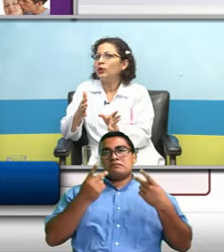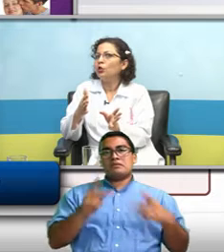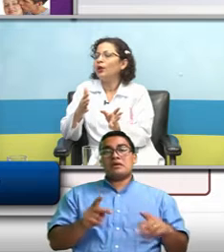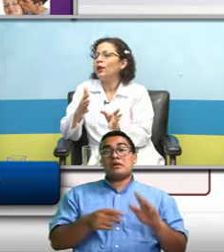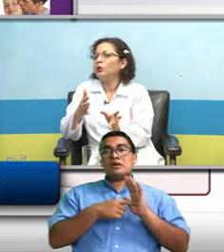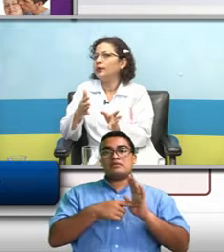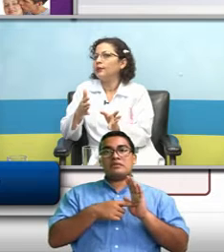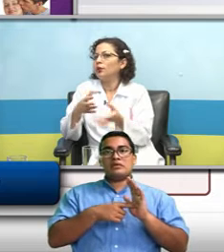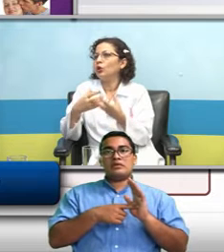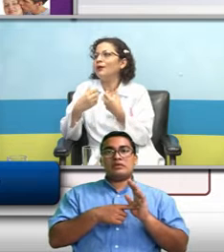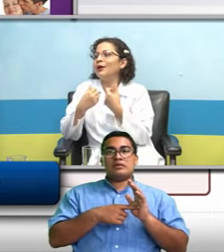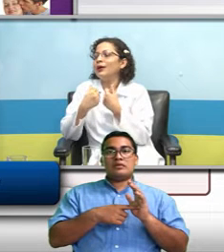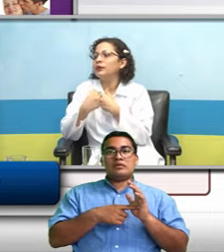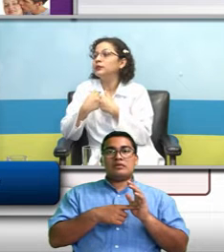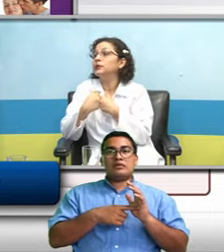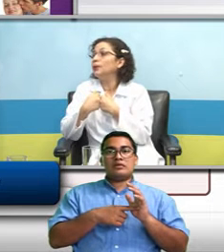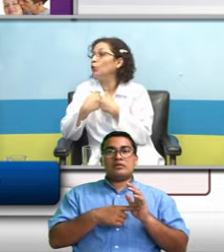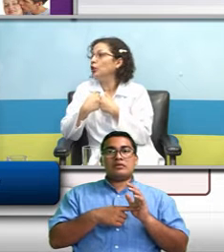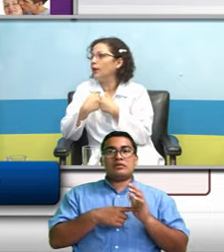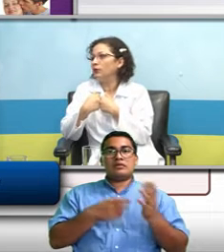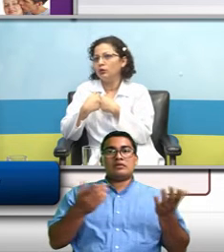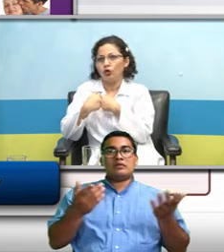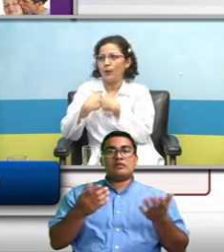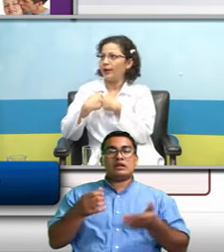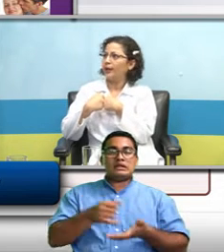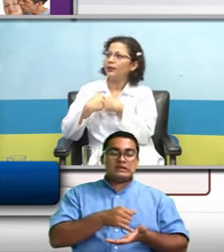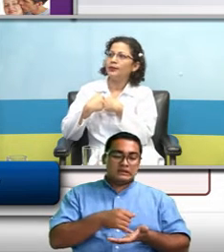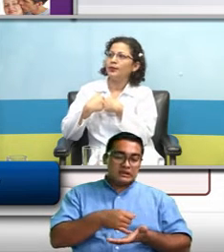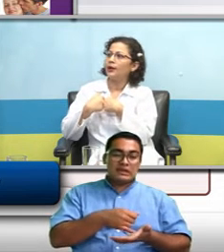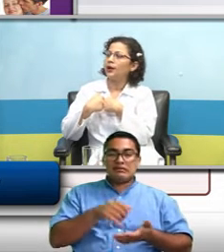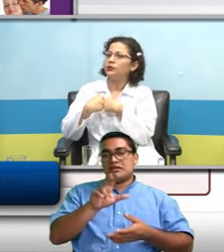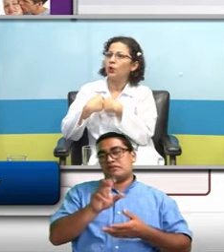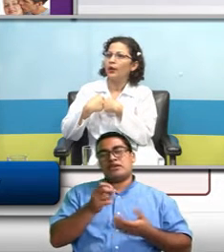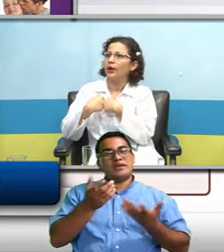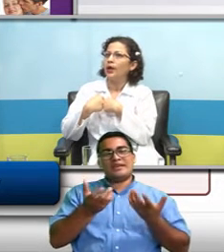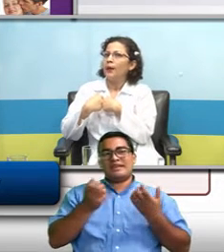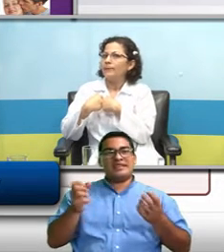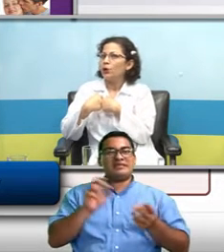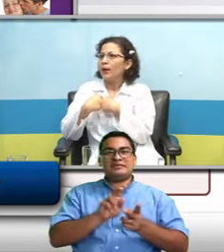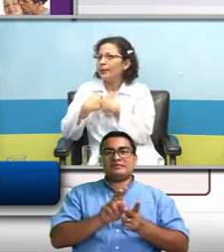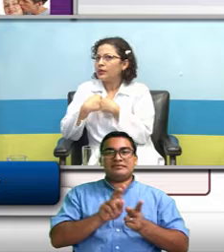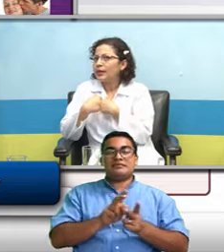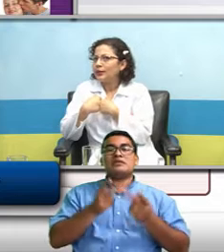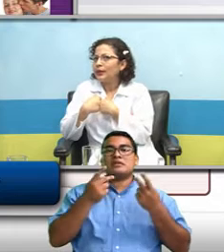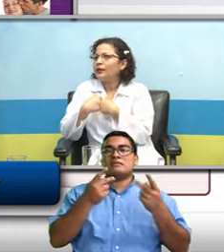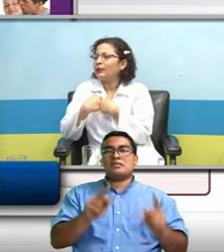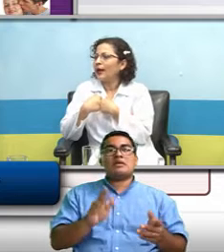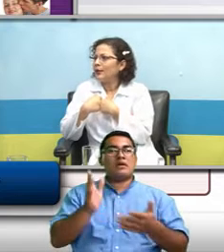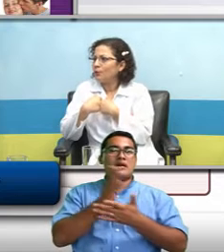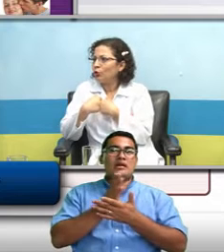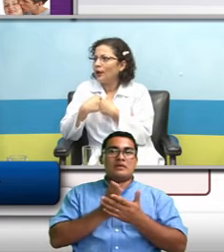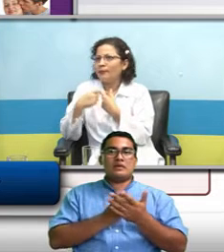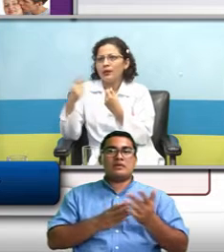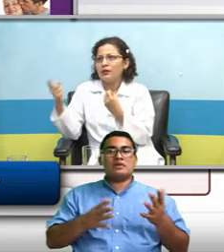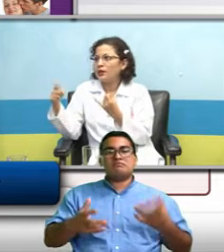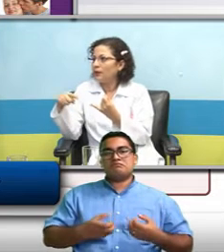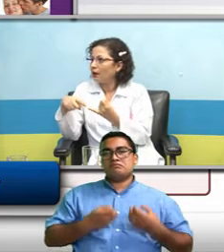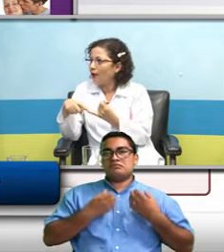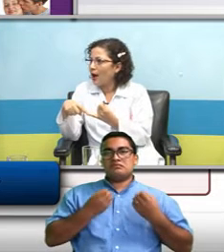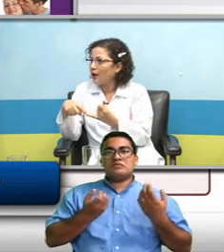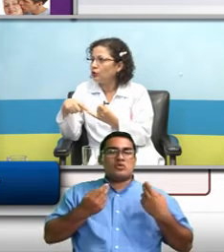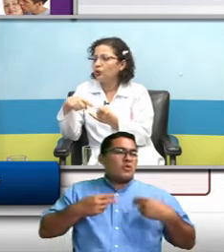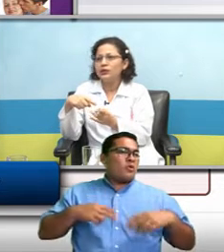haber momentos que los tratamientos la van a hacer sentir muy débil, no claro, va a querer no tener relaciones. Sí. Pero hay pacientes que están en quimioterapia y